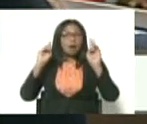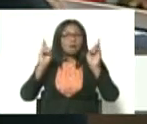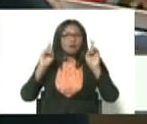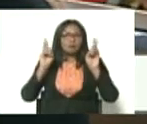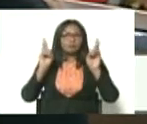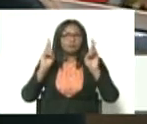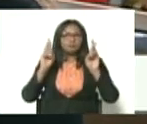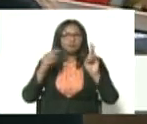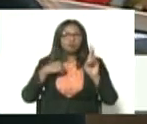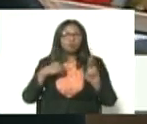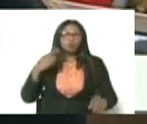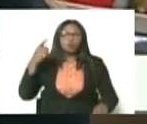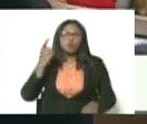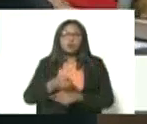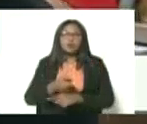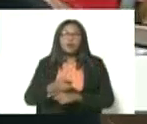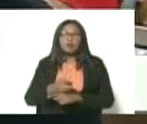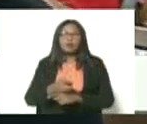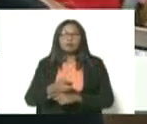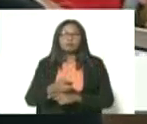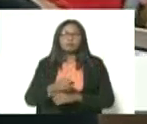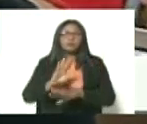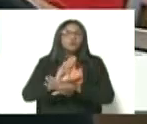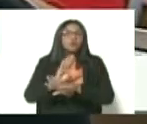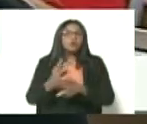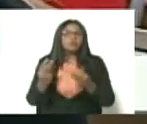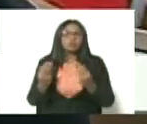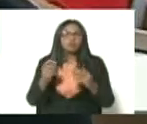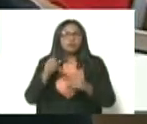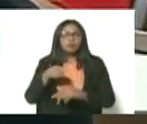yo estoy obligado, fíjese, a ser muy prudente en esto,